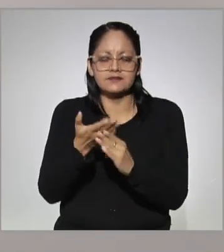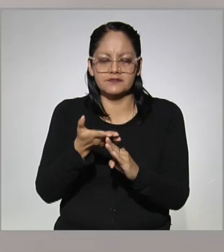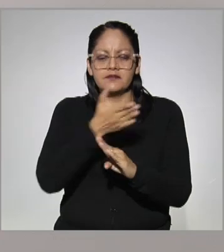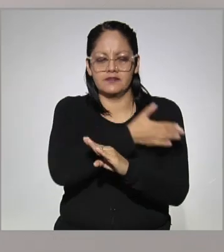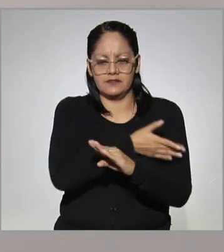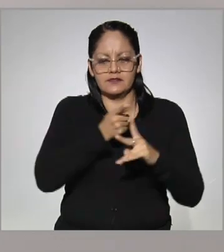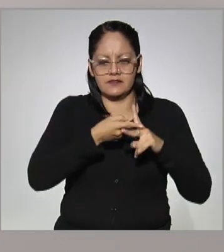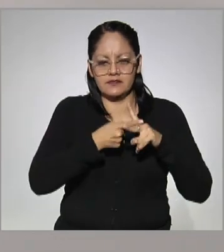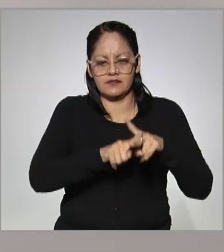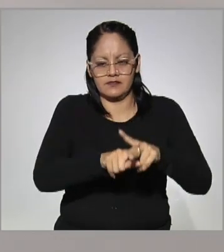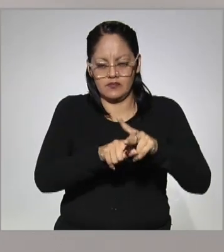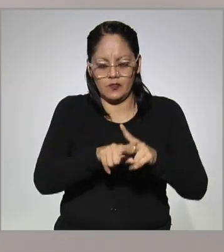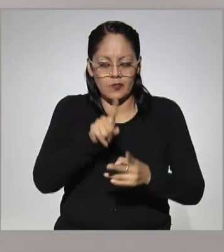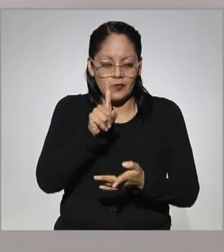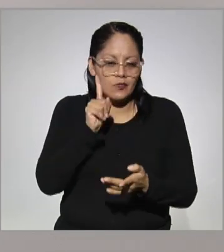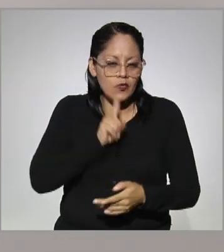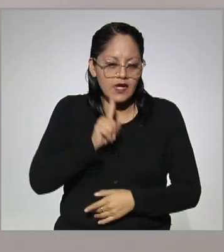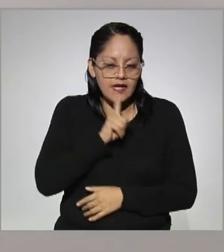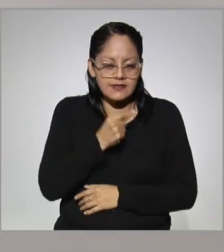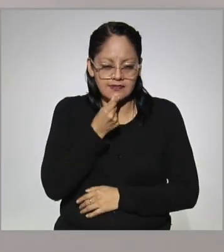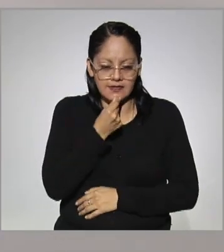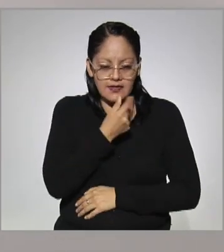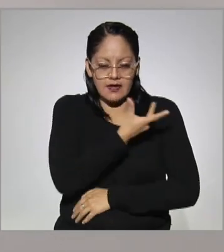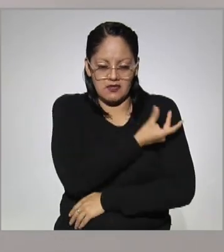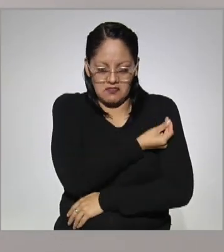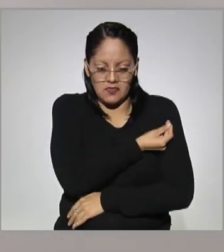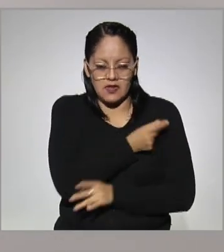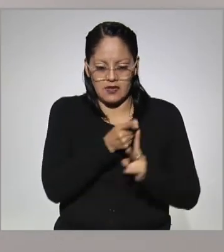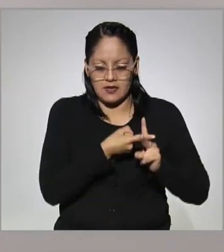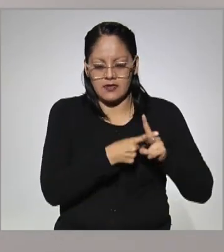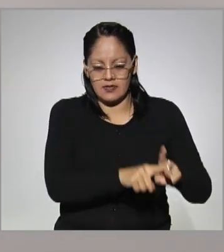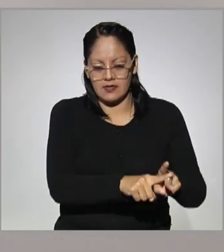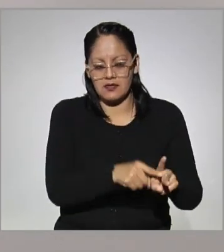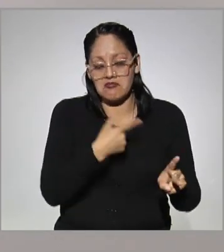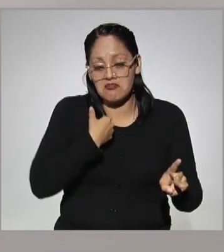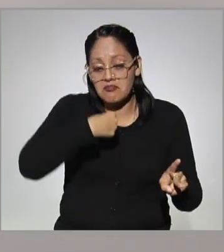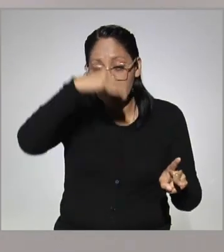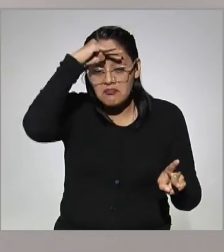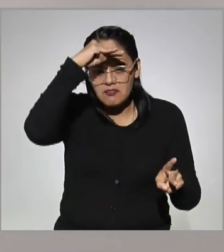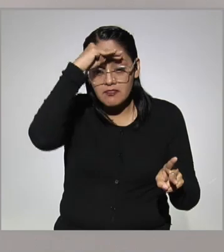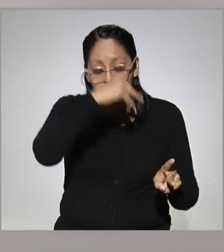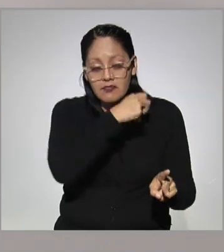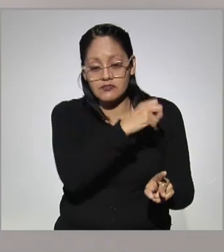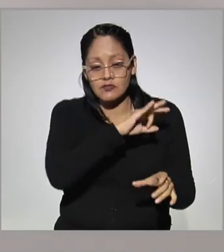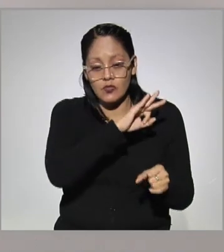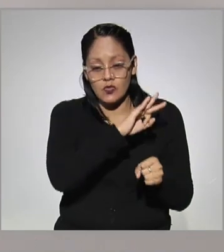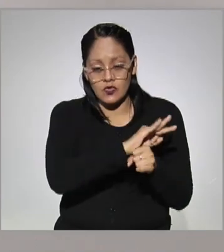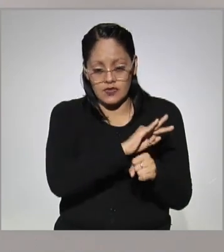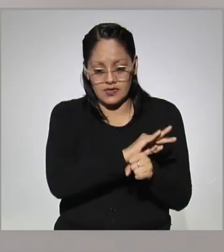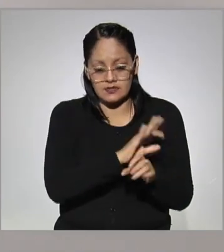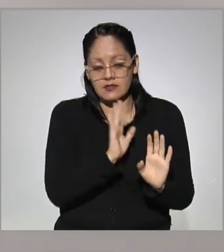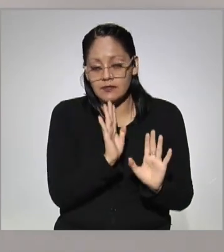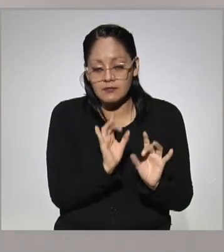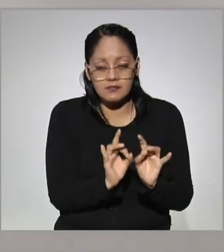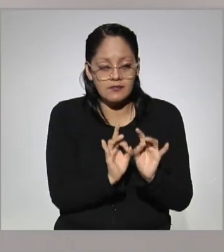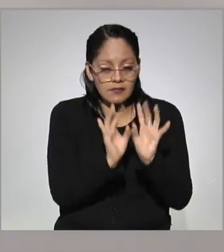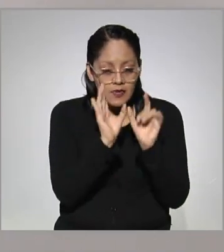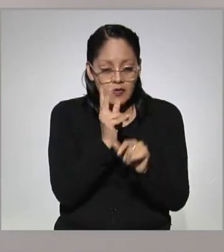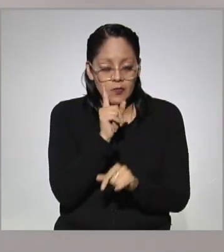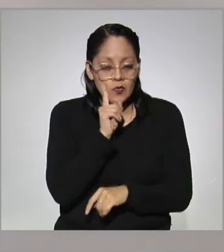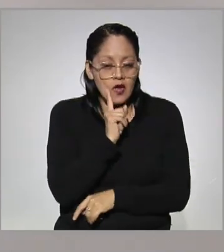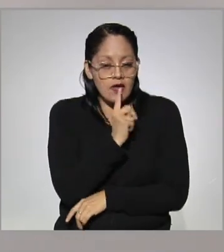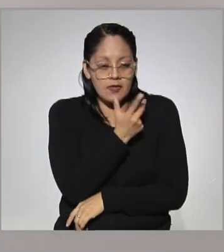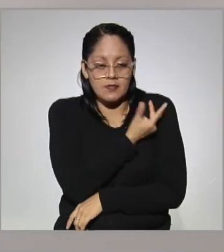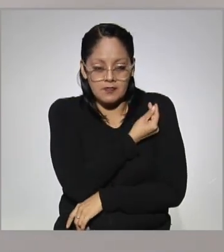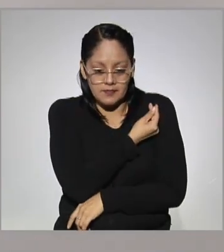vacunación solamente en niñas, y hablaban de un efecto de protección si al momento de vacunar a las